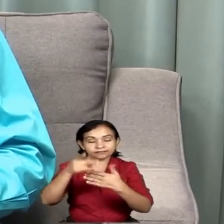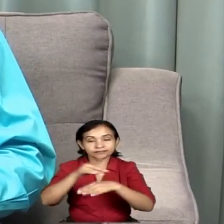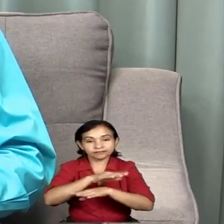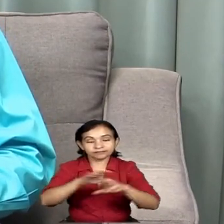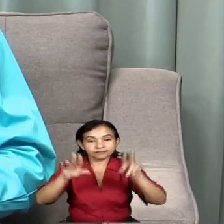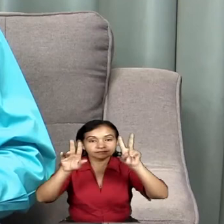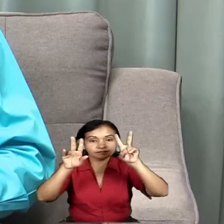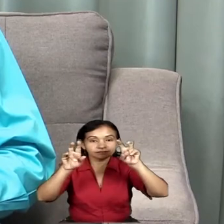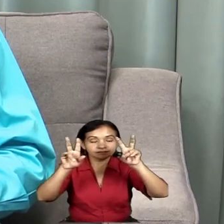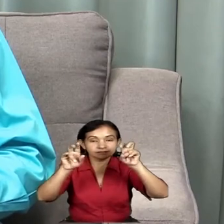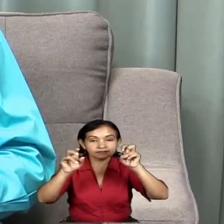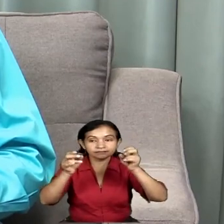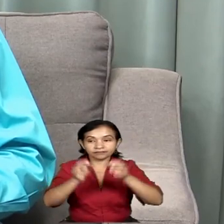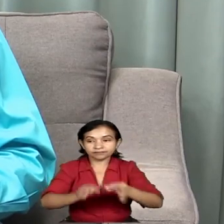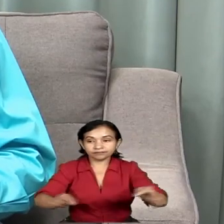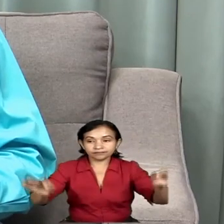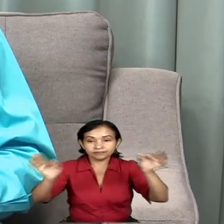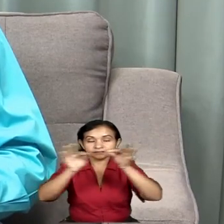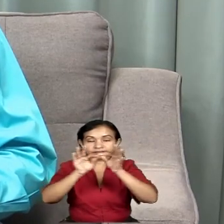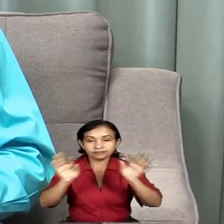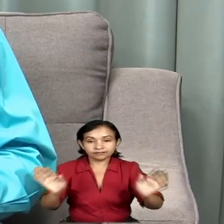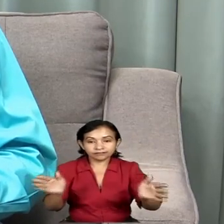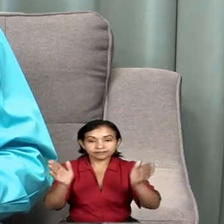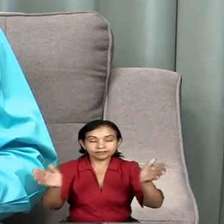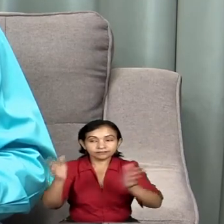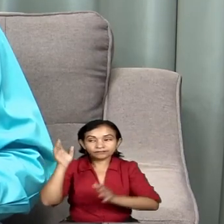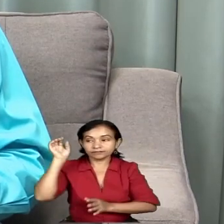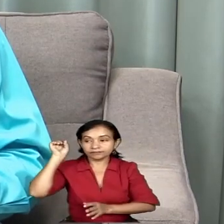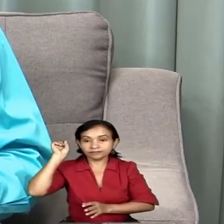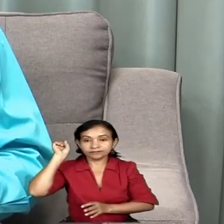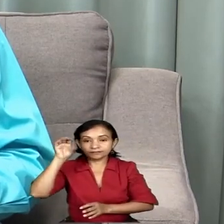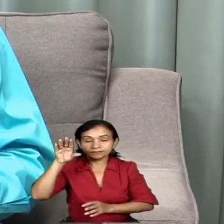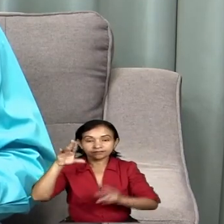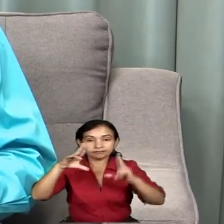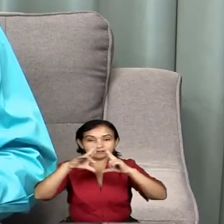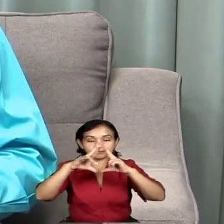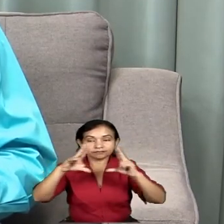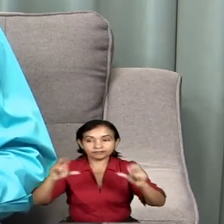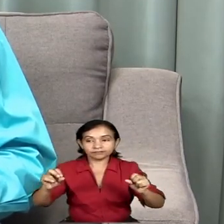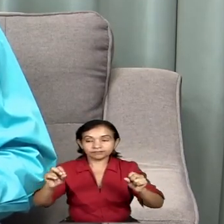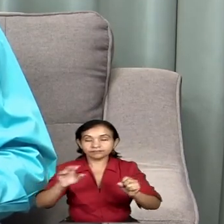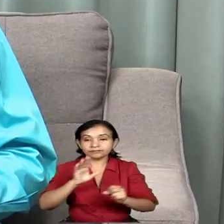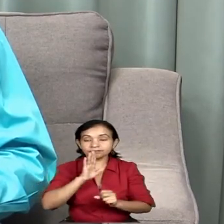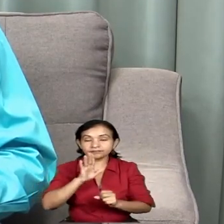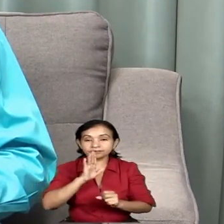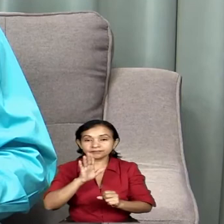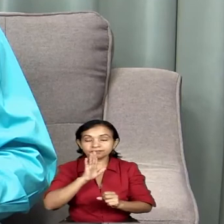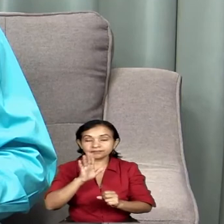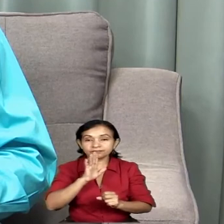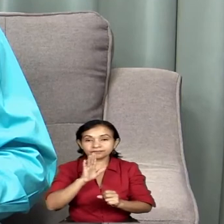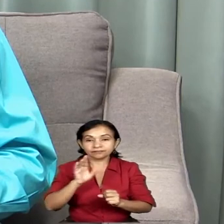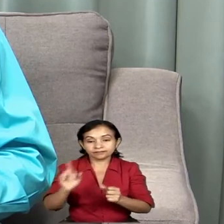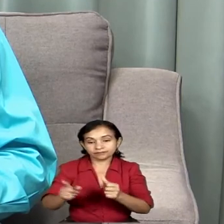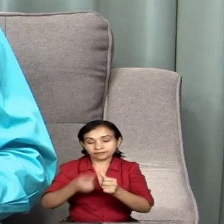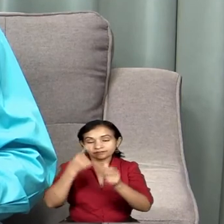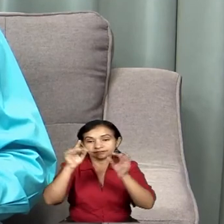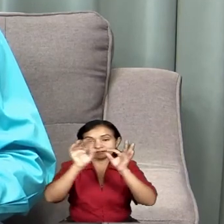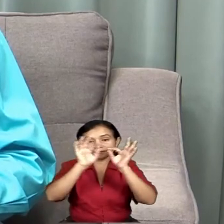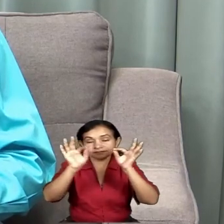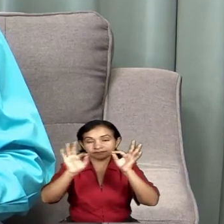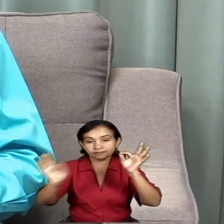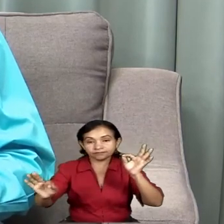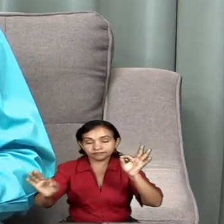muy importante que tiene que ver con la promoción del turismo en nuestro país. Hablaremos acerca del primer Festival